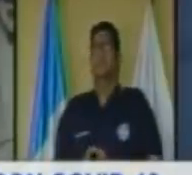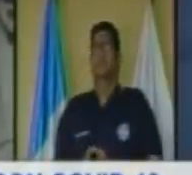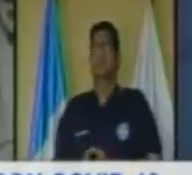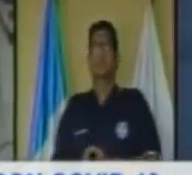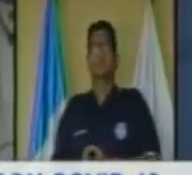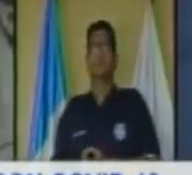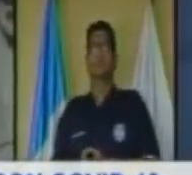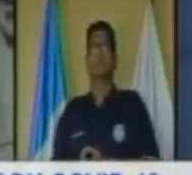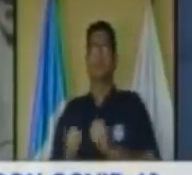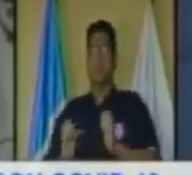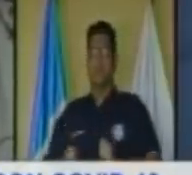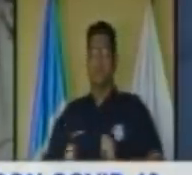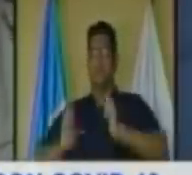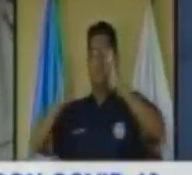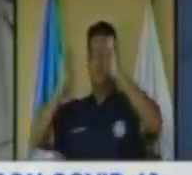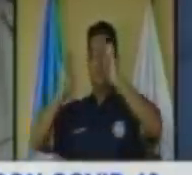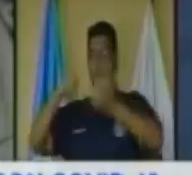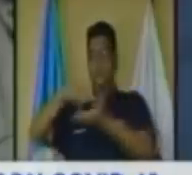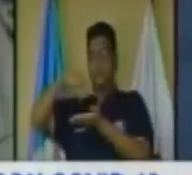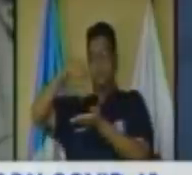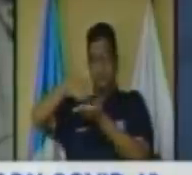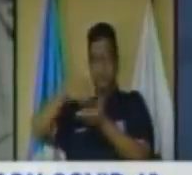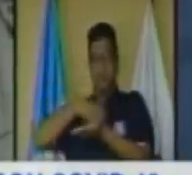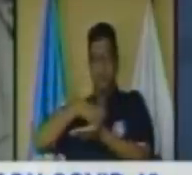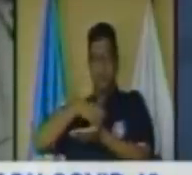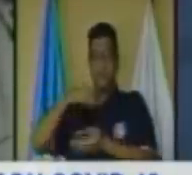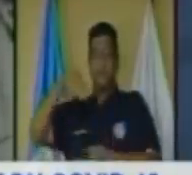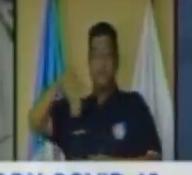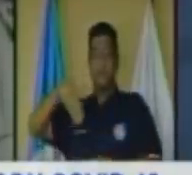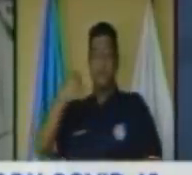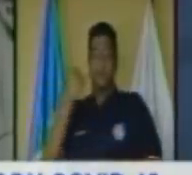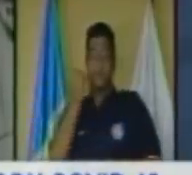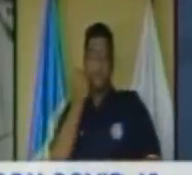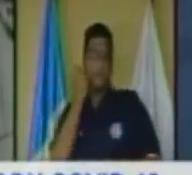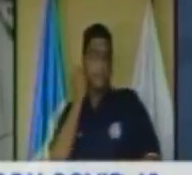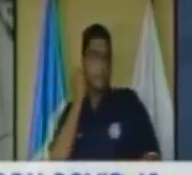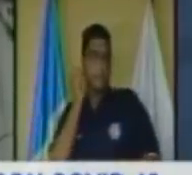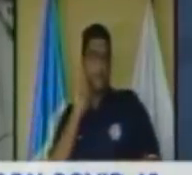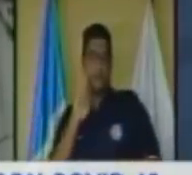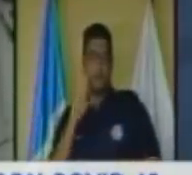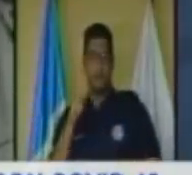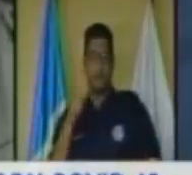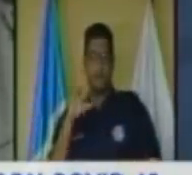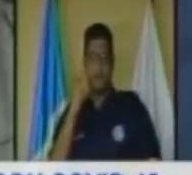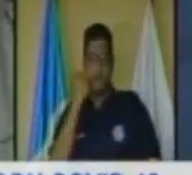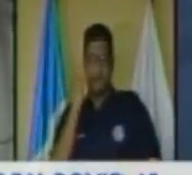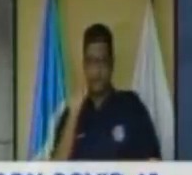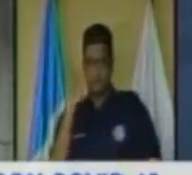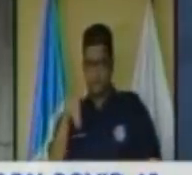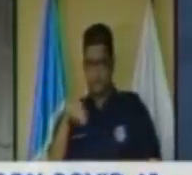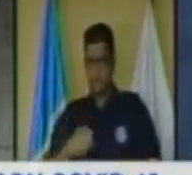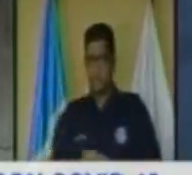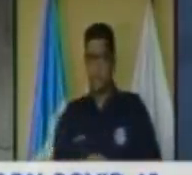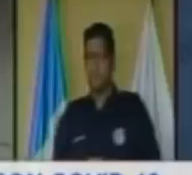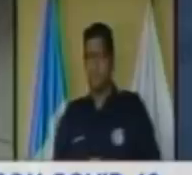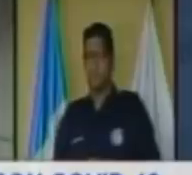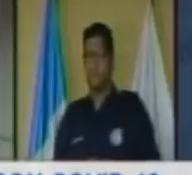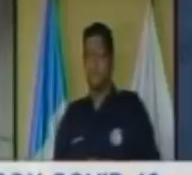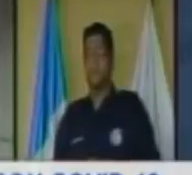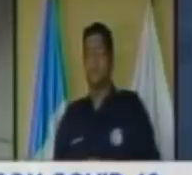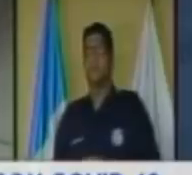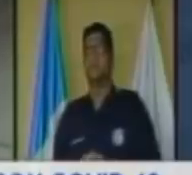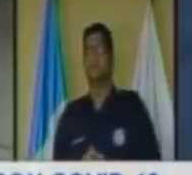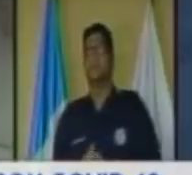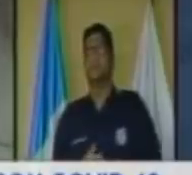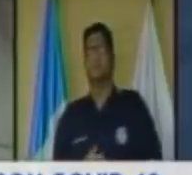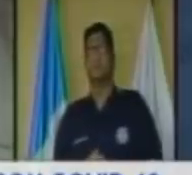en el edificio central también hemos preparado de tal manera que el personal, tanto en el edificio central